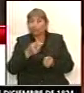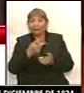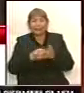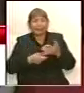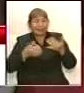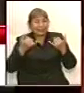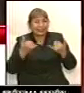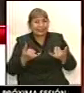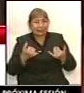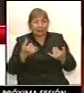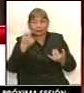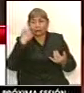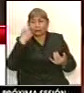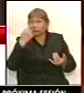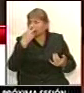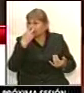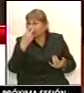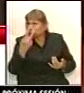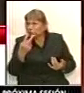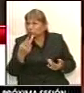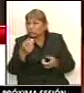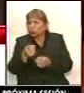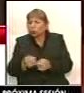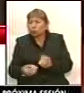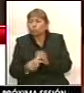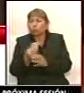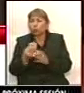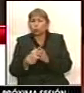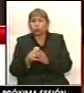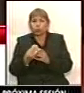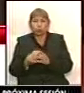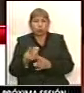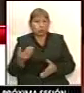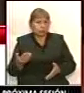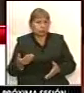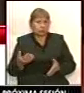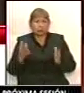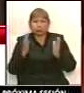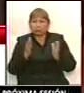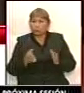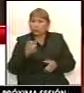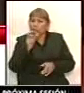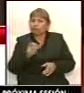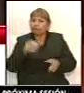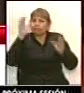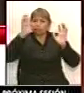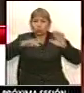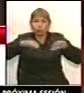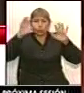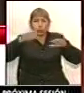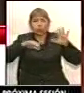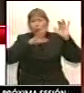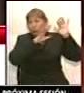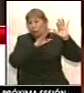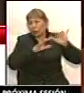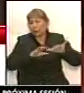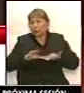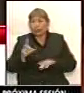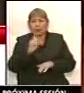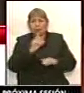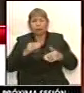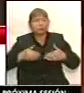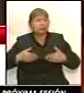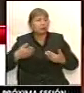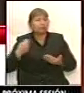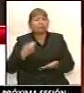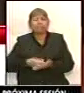ahorita estamos viendo que aquellos agricultores que han sido afectados directamente por el fenómeno del Niño no pueden